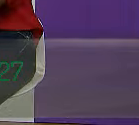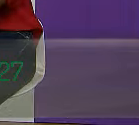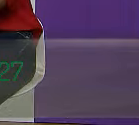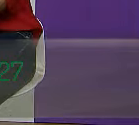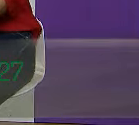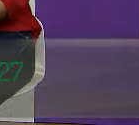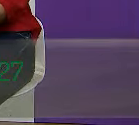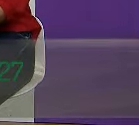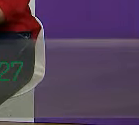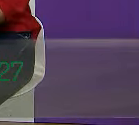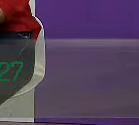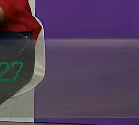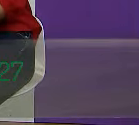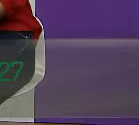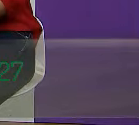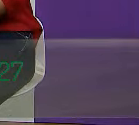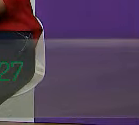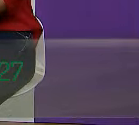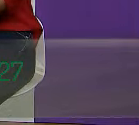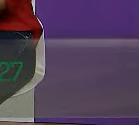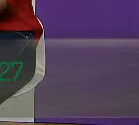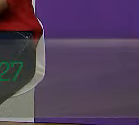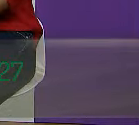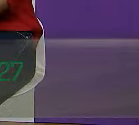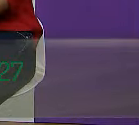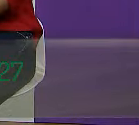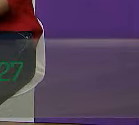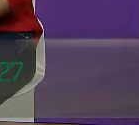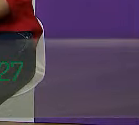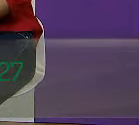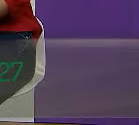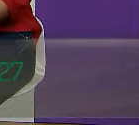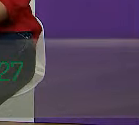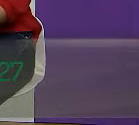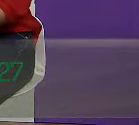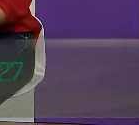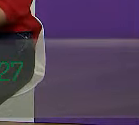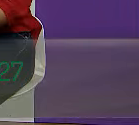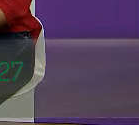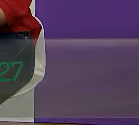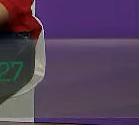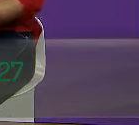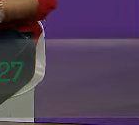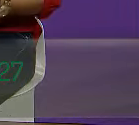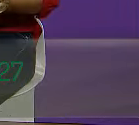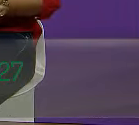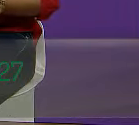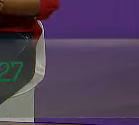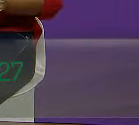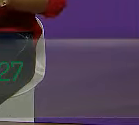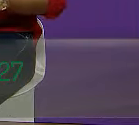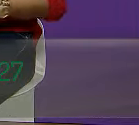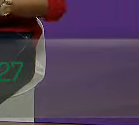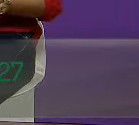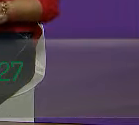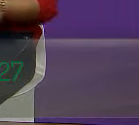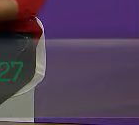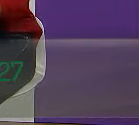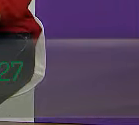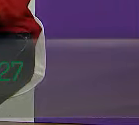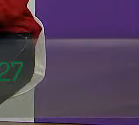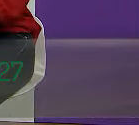le quedan entonces todos los datos a nuestros televidentes y ya saben cómo entonces contactarse con ustedes. Doctora, la